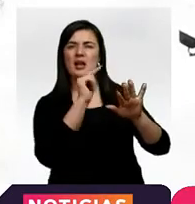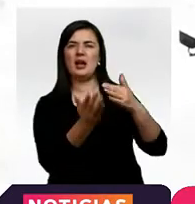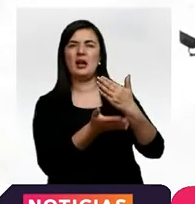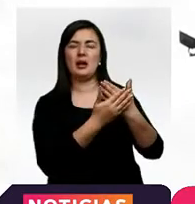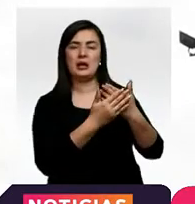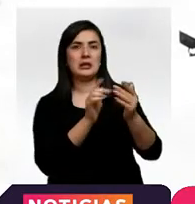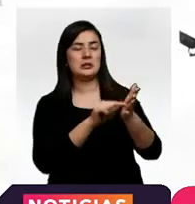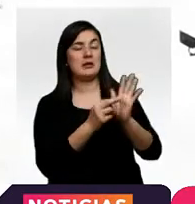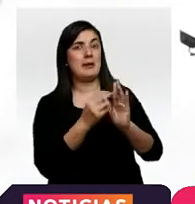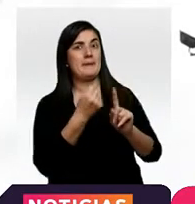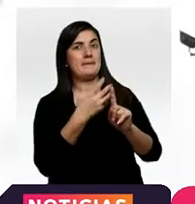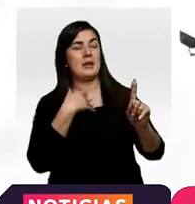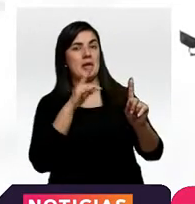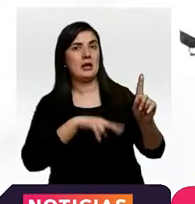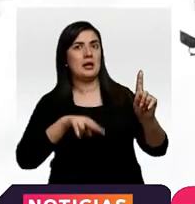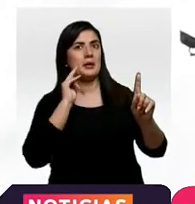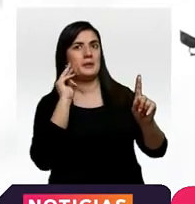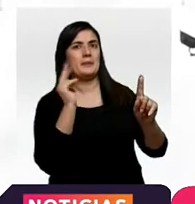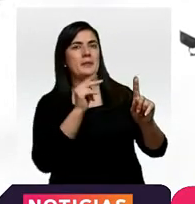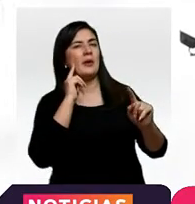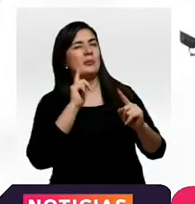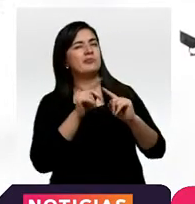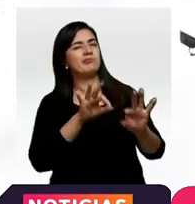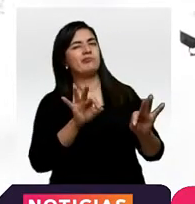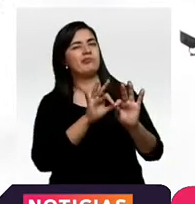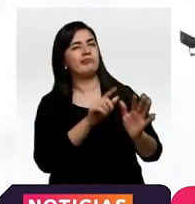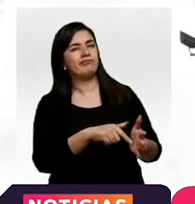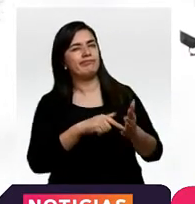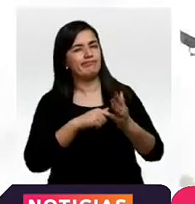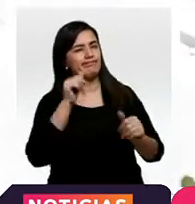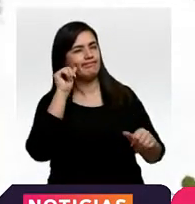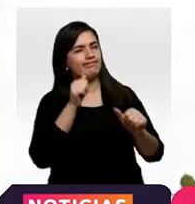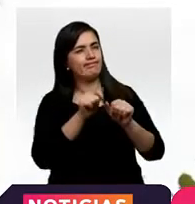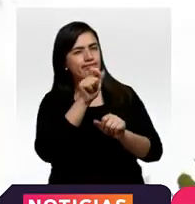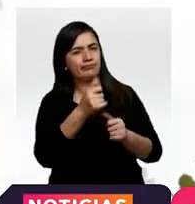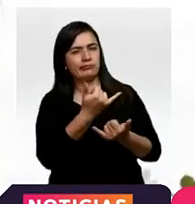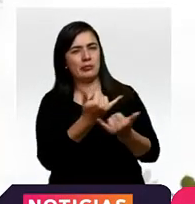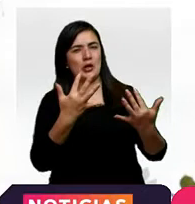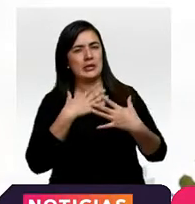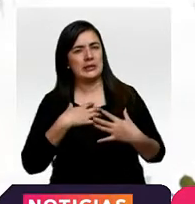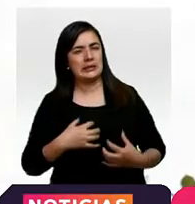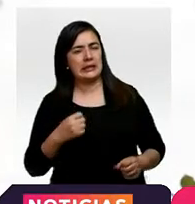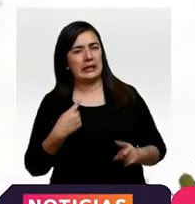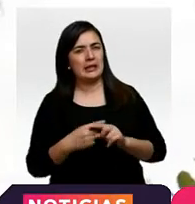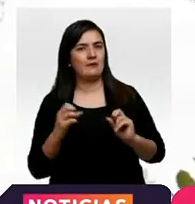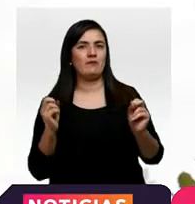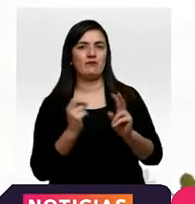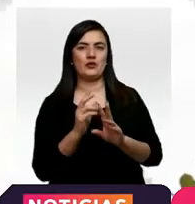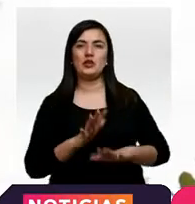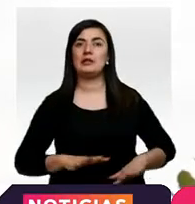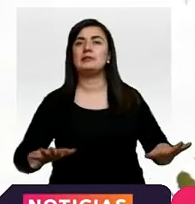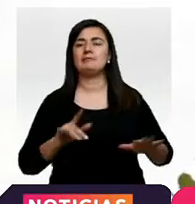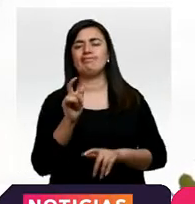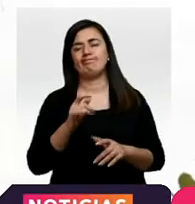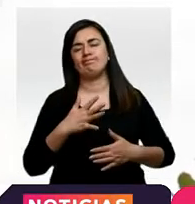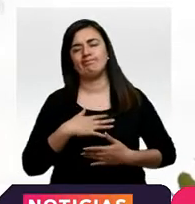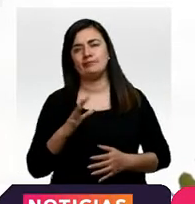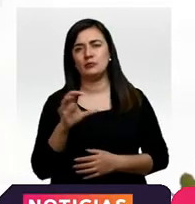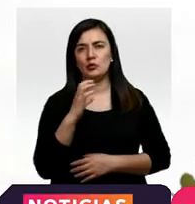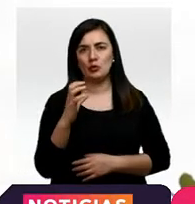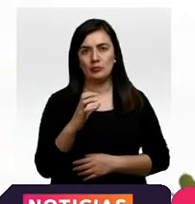impacto masivo en la ciudad busca resaltar el valor de la memoria de los hechos desgarradores de violencia que han enlutado al país y